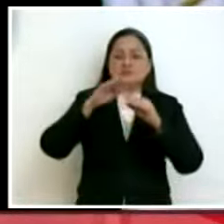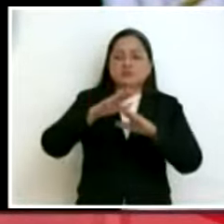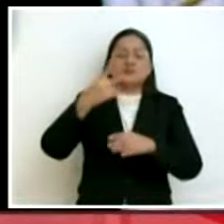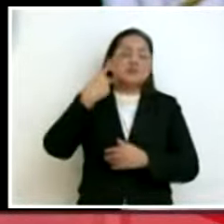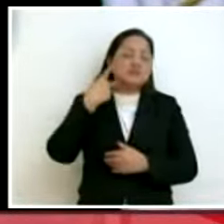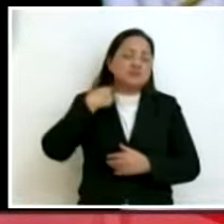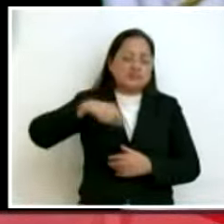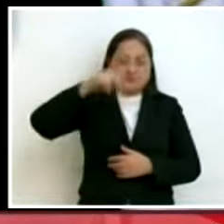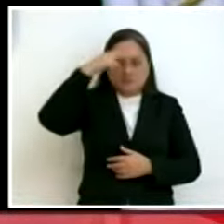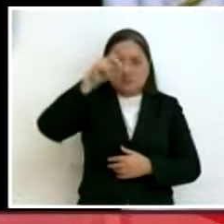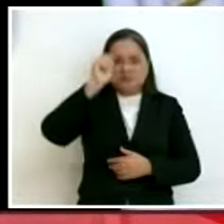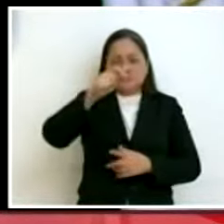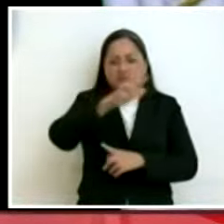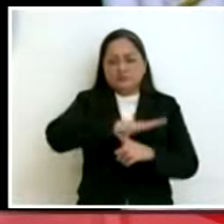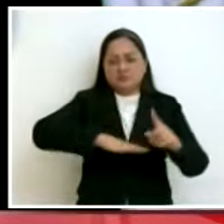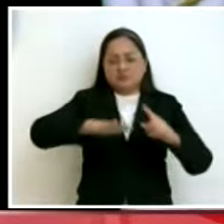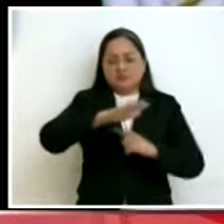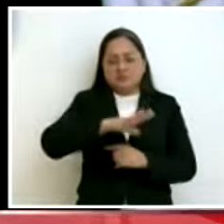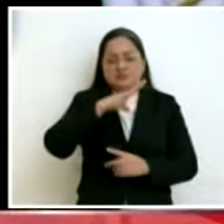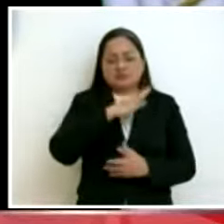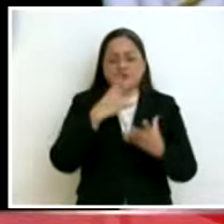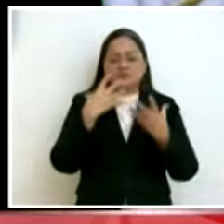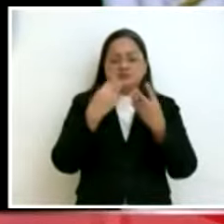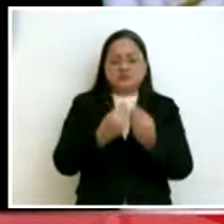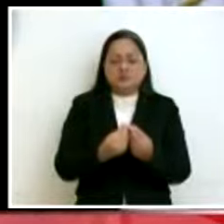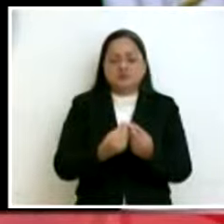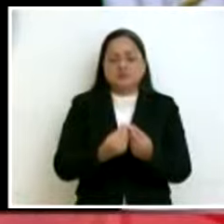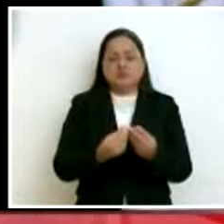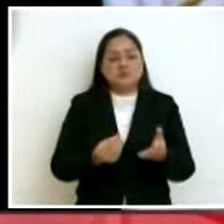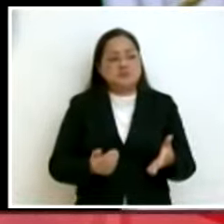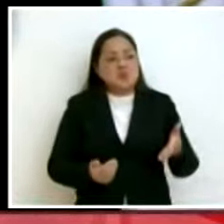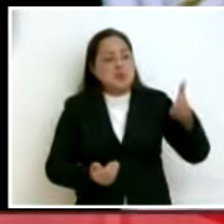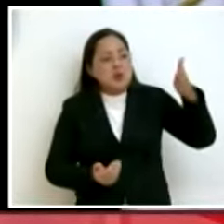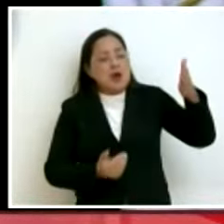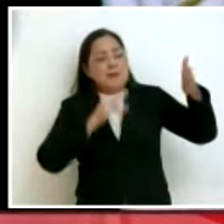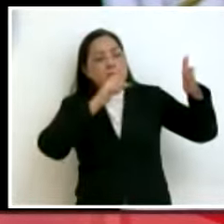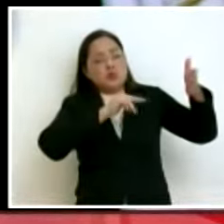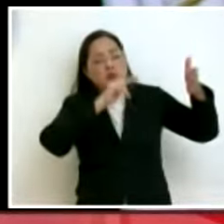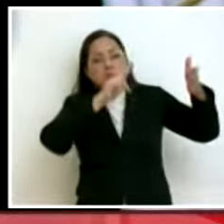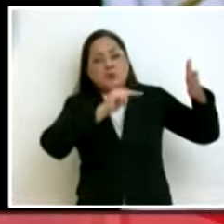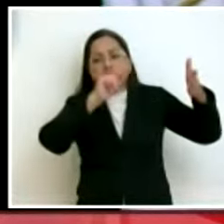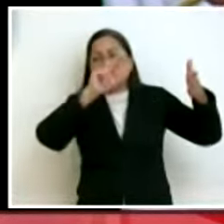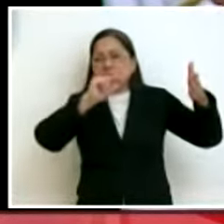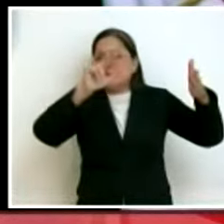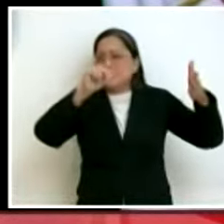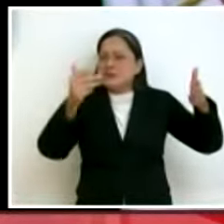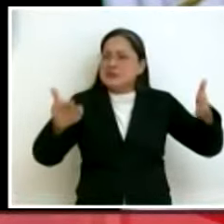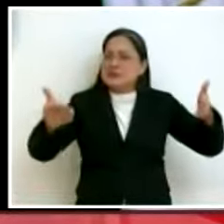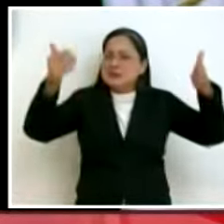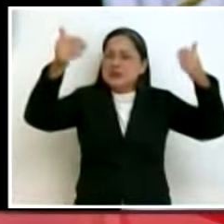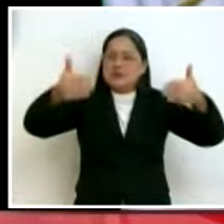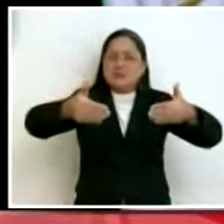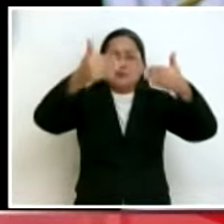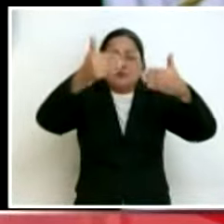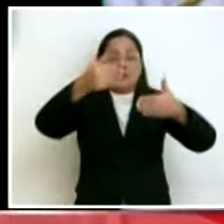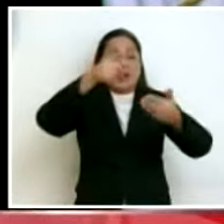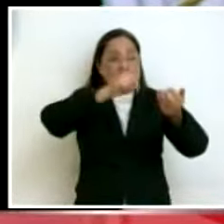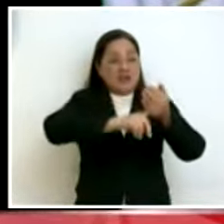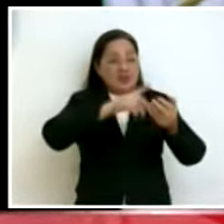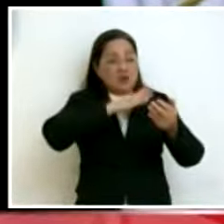escenario de los muralistas en los murales siempre hay un lado luminoso y un